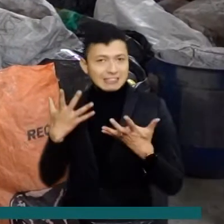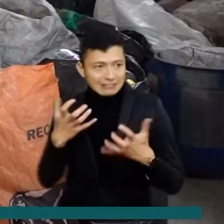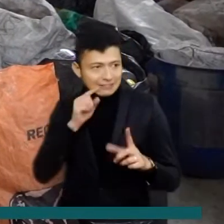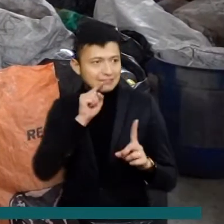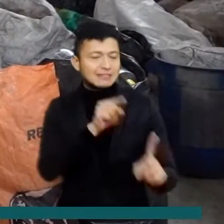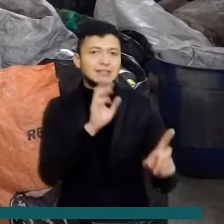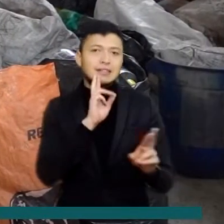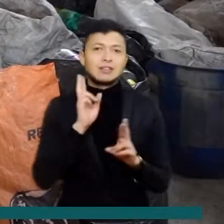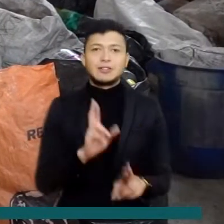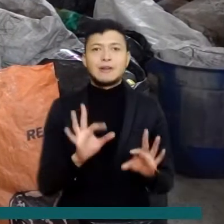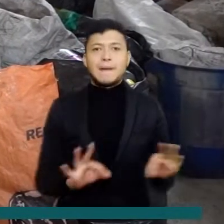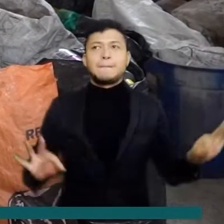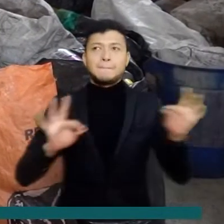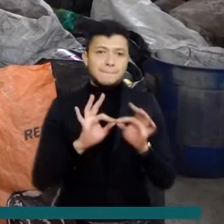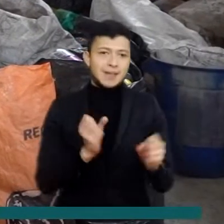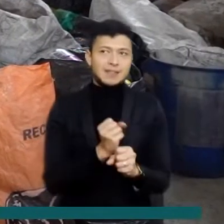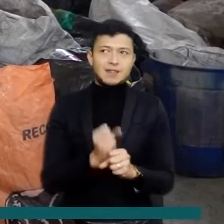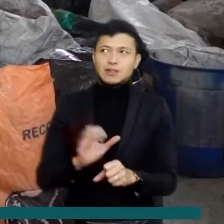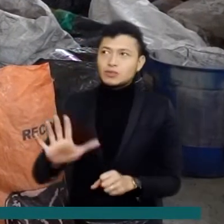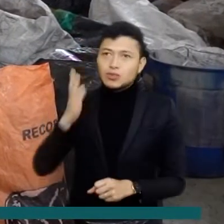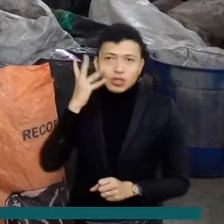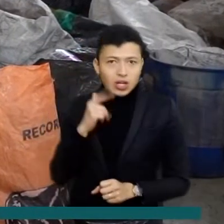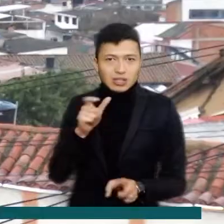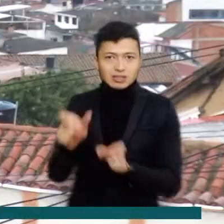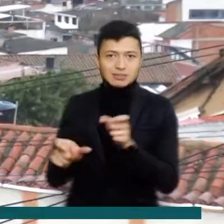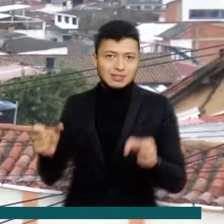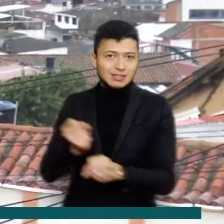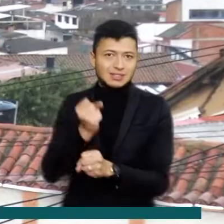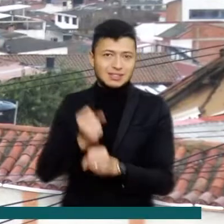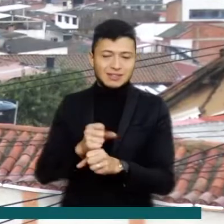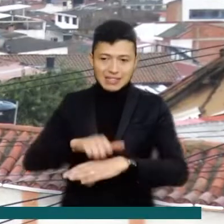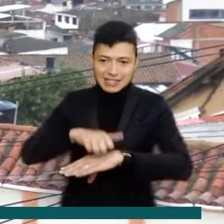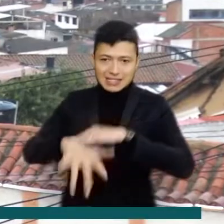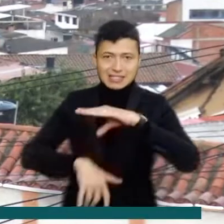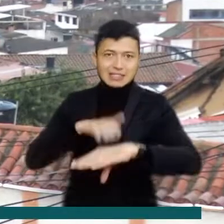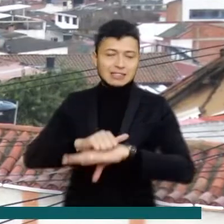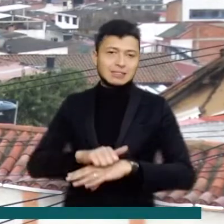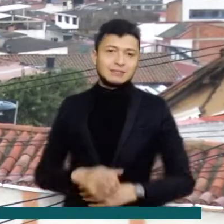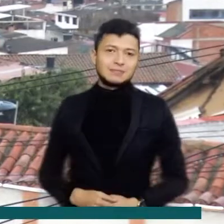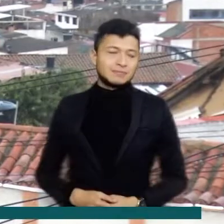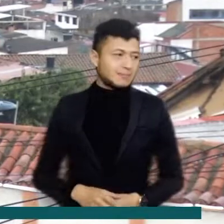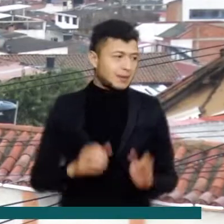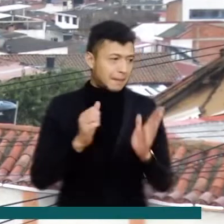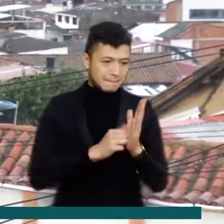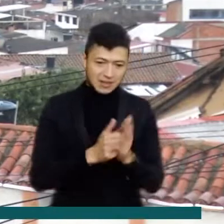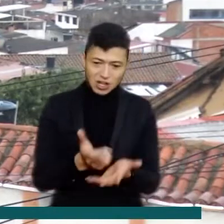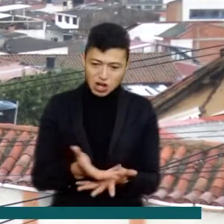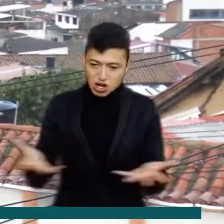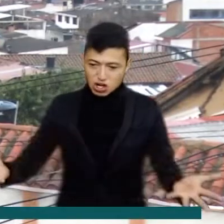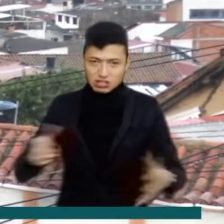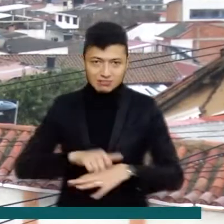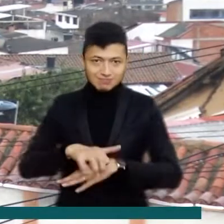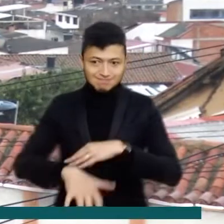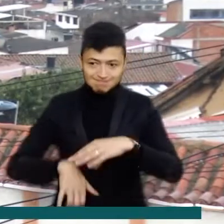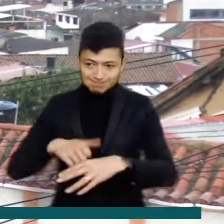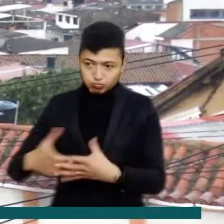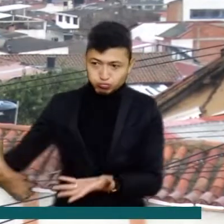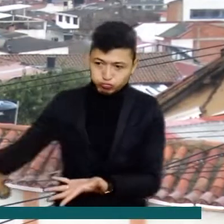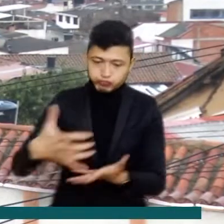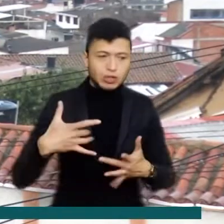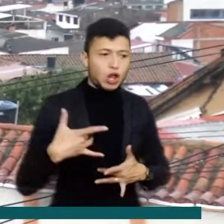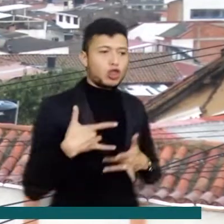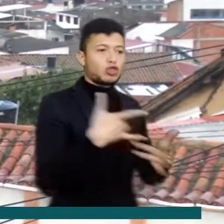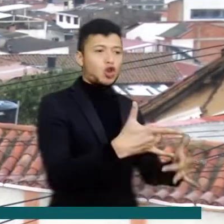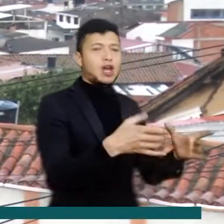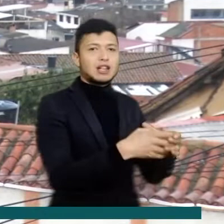del oficio que llevan a cabo a diario los recicladores. Todo este material que se recoge se dona a las asociaciones recicladoras con